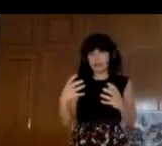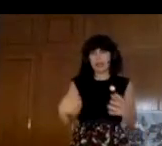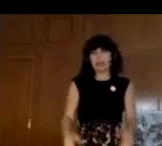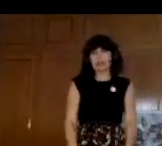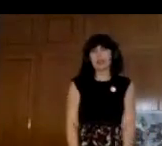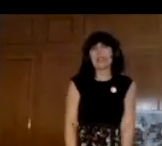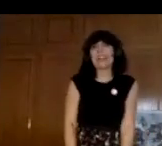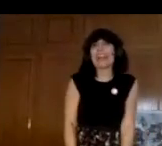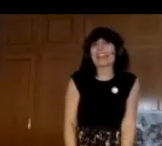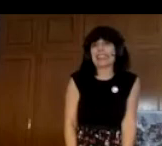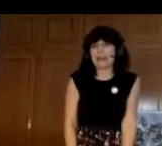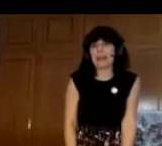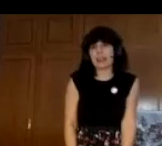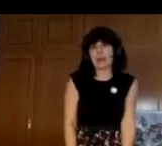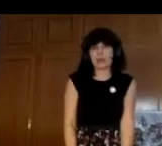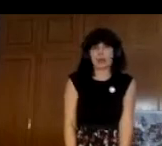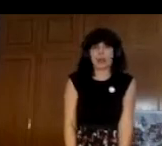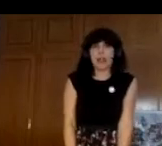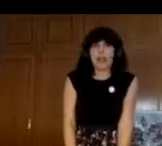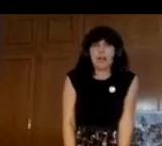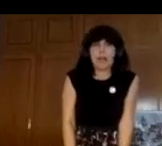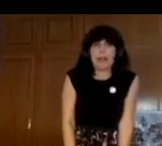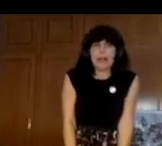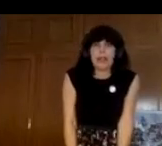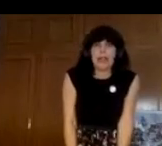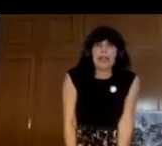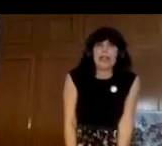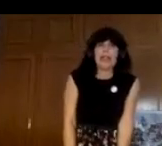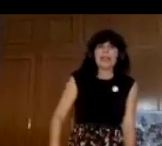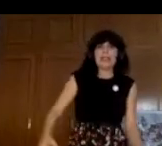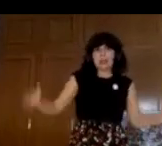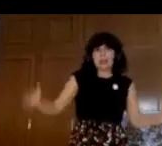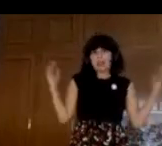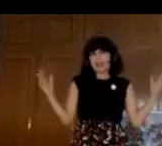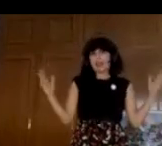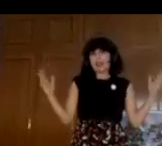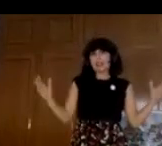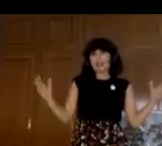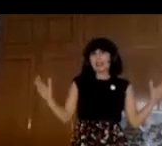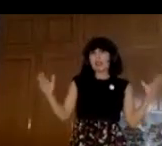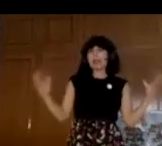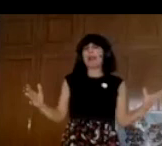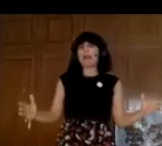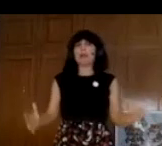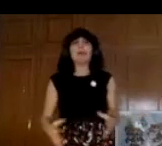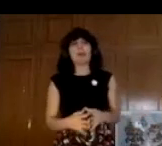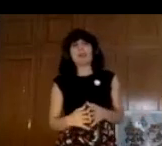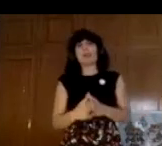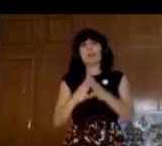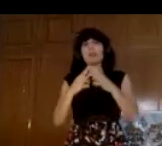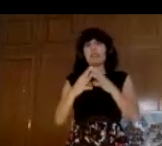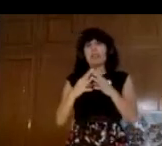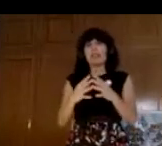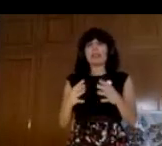es una arquitectónica narrativa de la exclusión. Vale. Después de los septiembre, el gran punto que